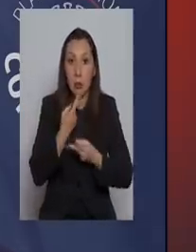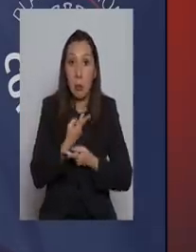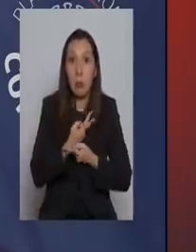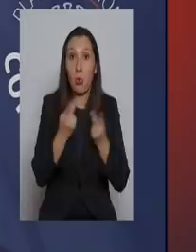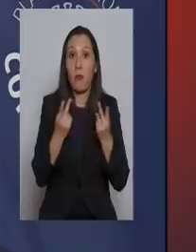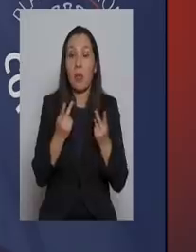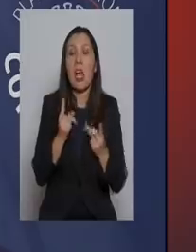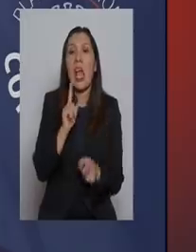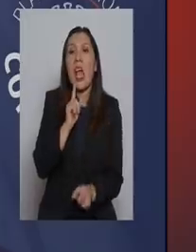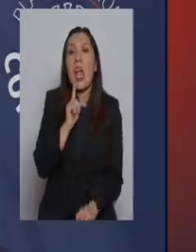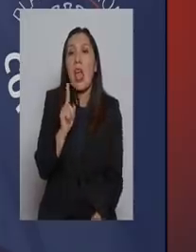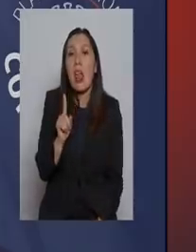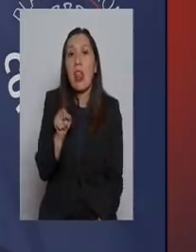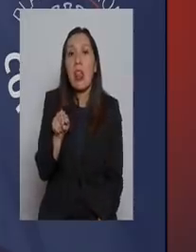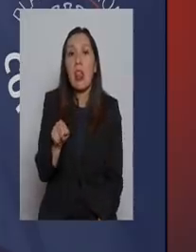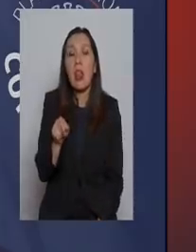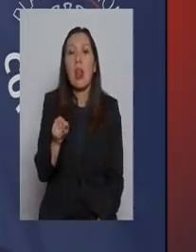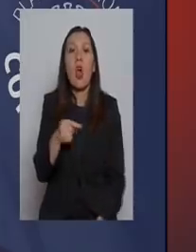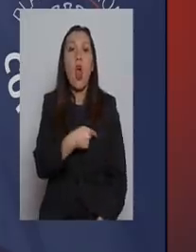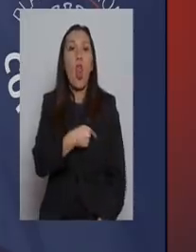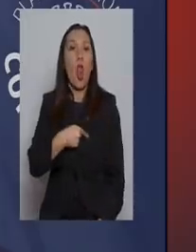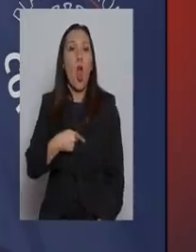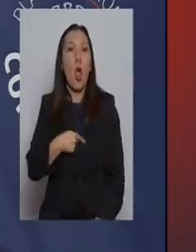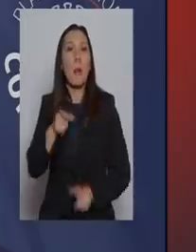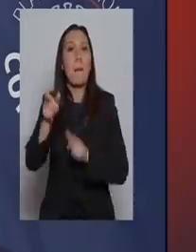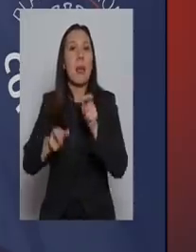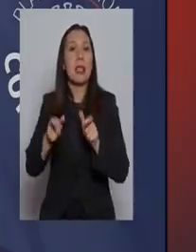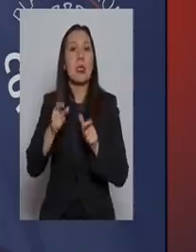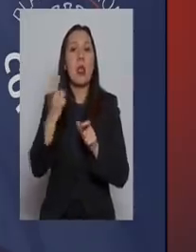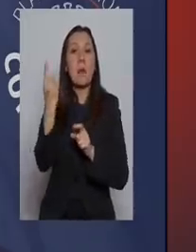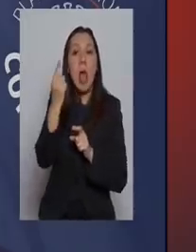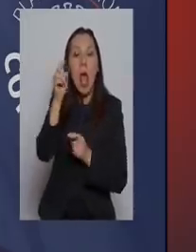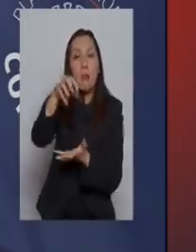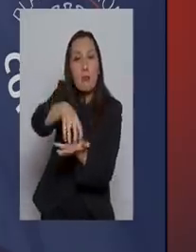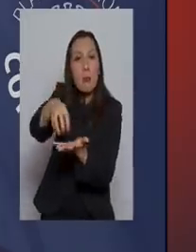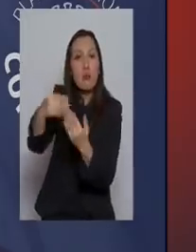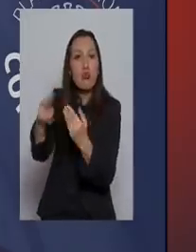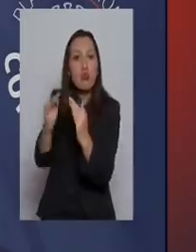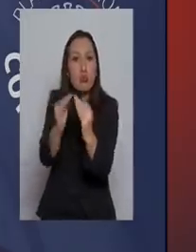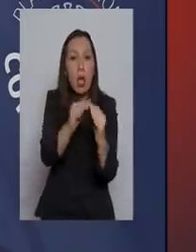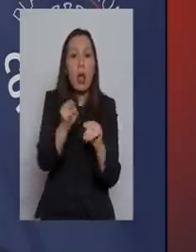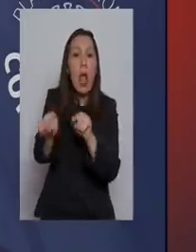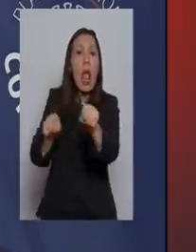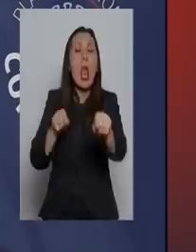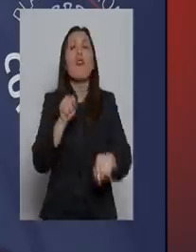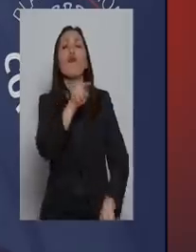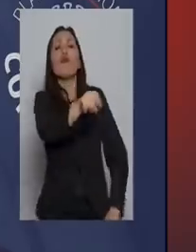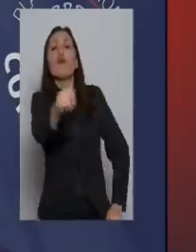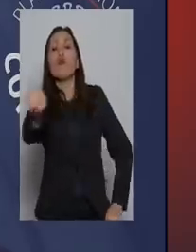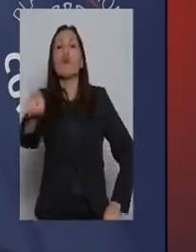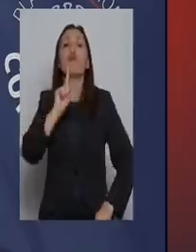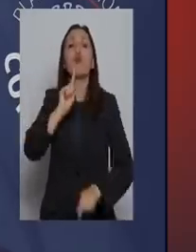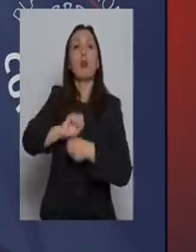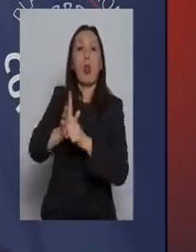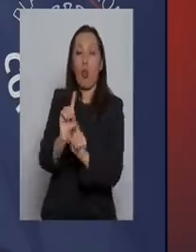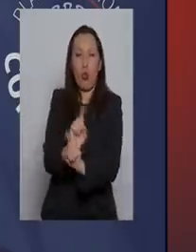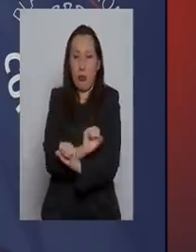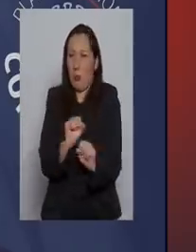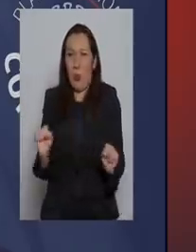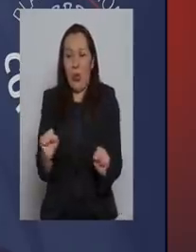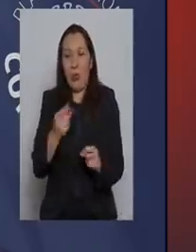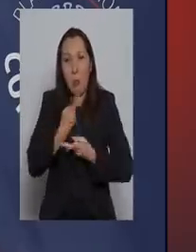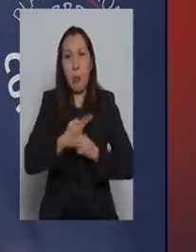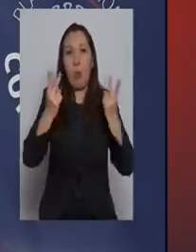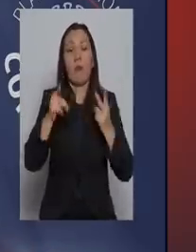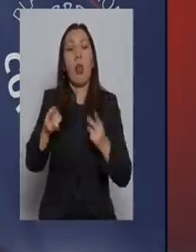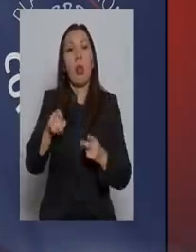vista la identidad de pacientes particulares que están contagiados de coronavirus, porque eso